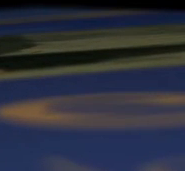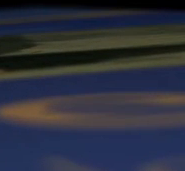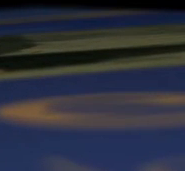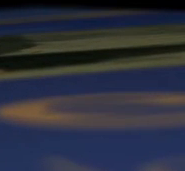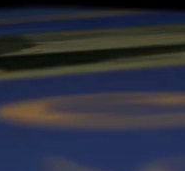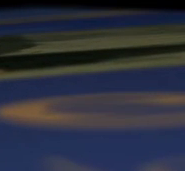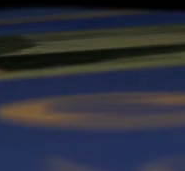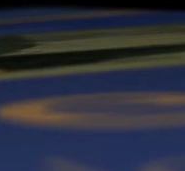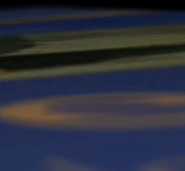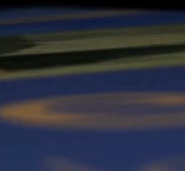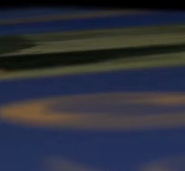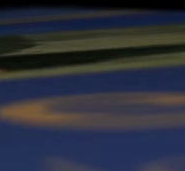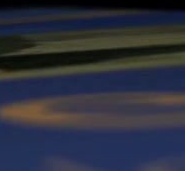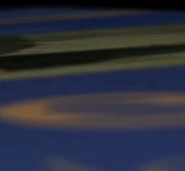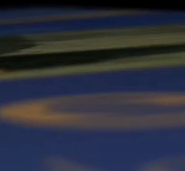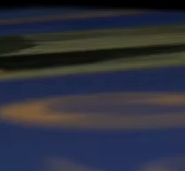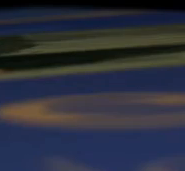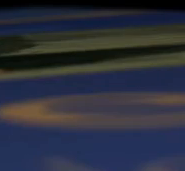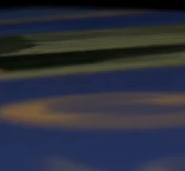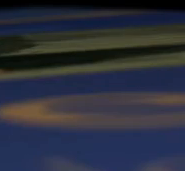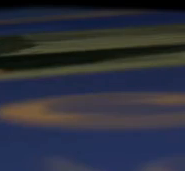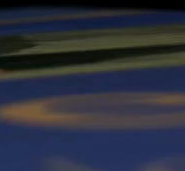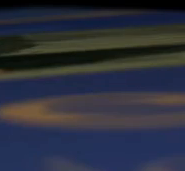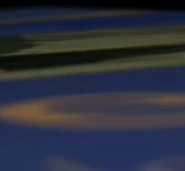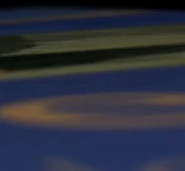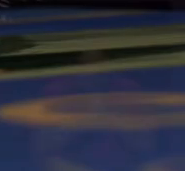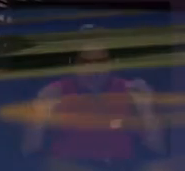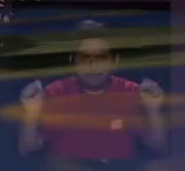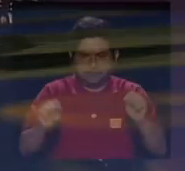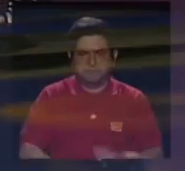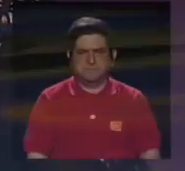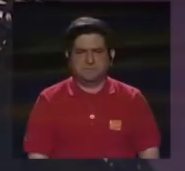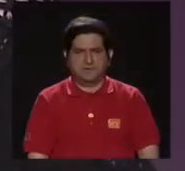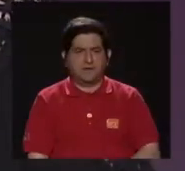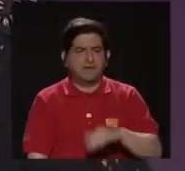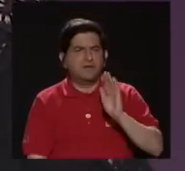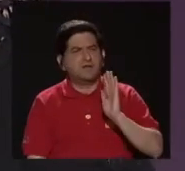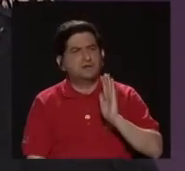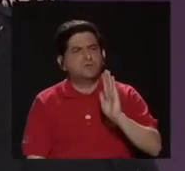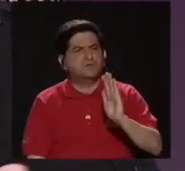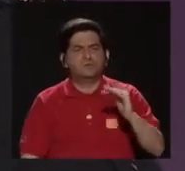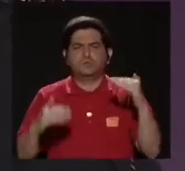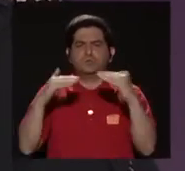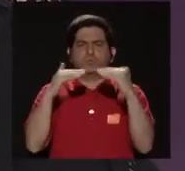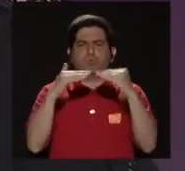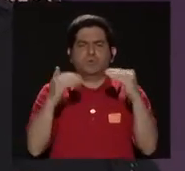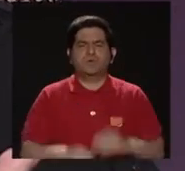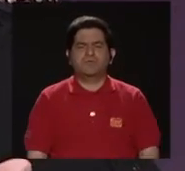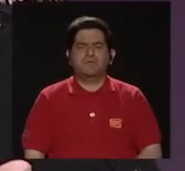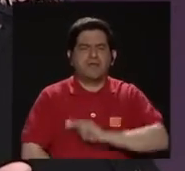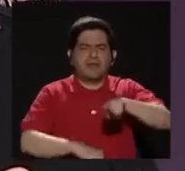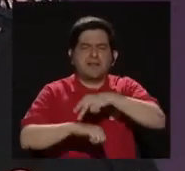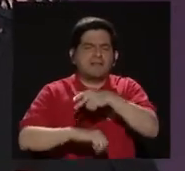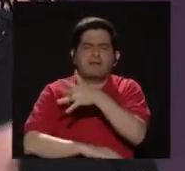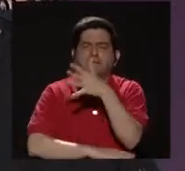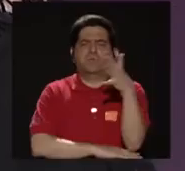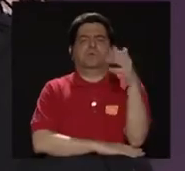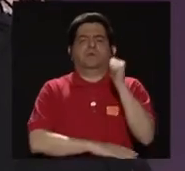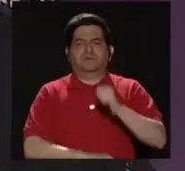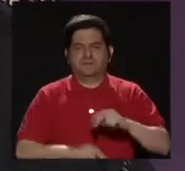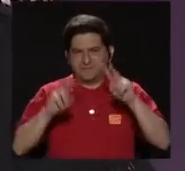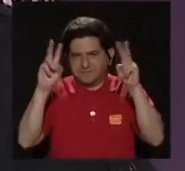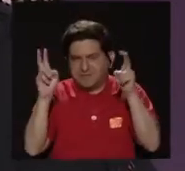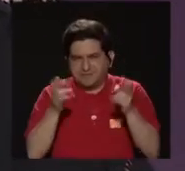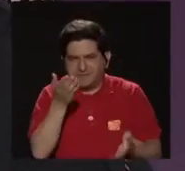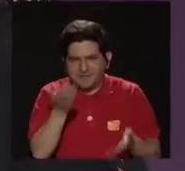mujer rescate y recupere su nivel salvaje, digamos. En